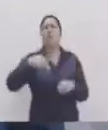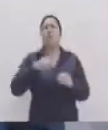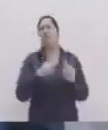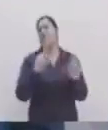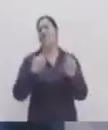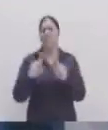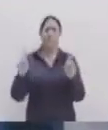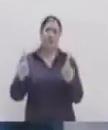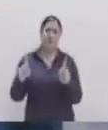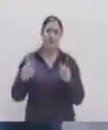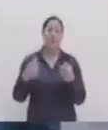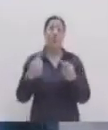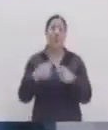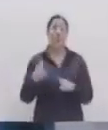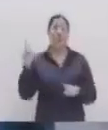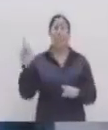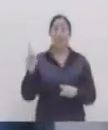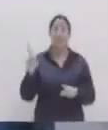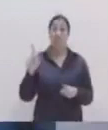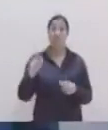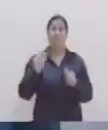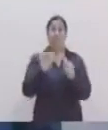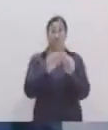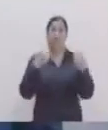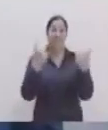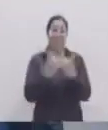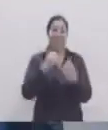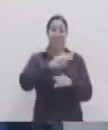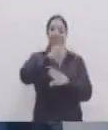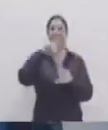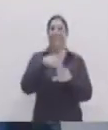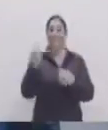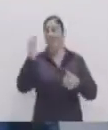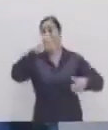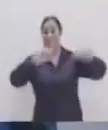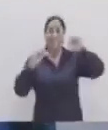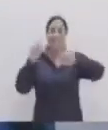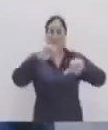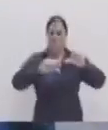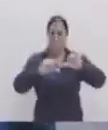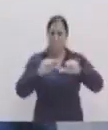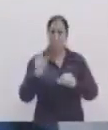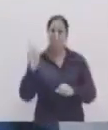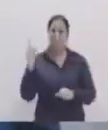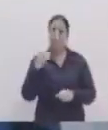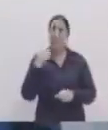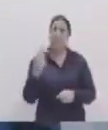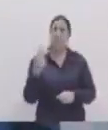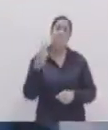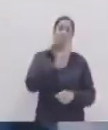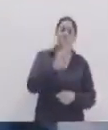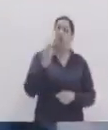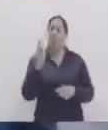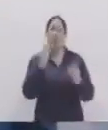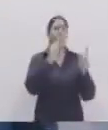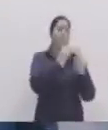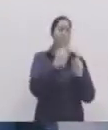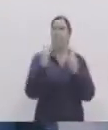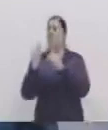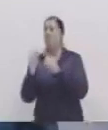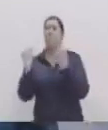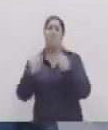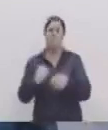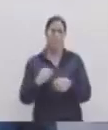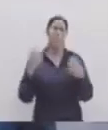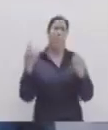la Asociación Internacional de Química Pura y Aplicada, nos dice que los dos términos son correctos. Pero ¿qué